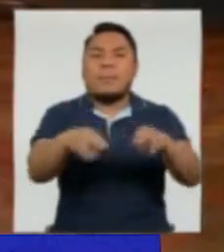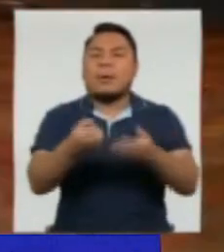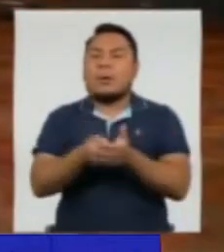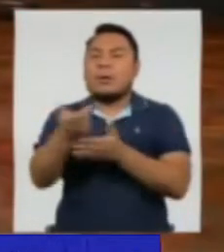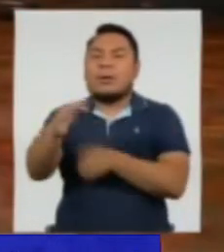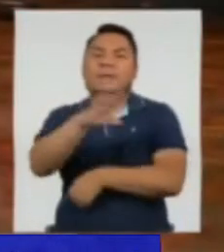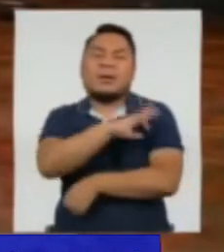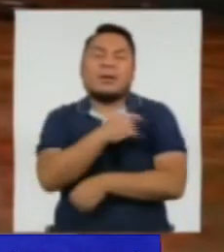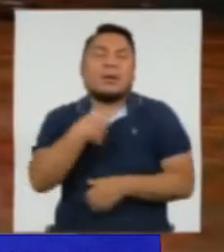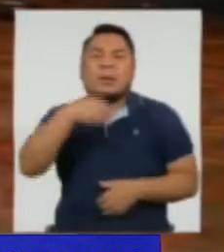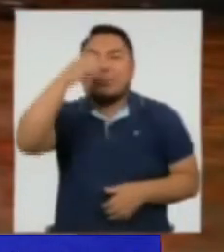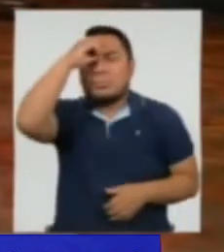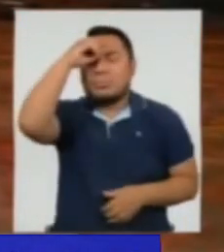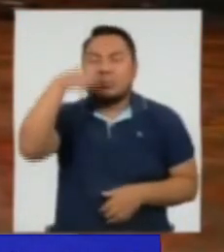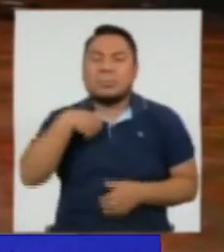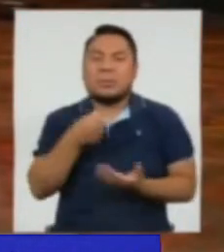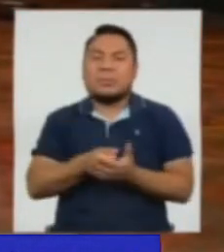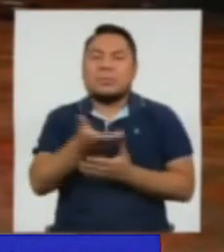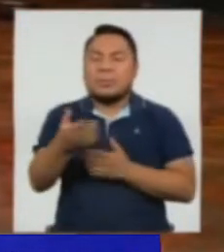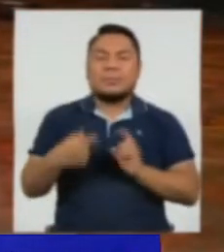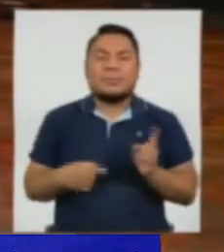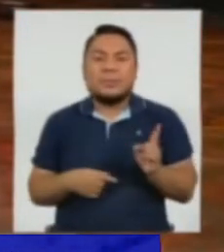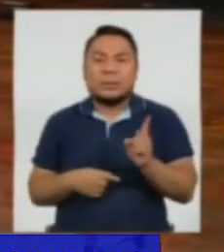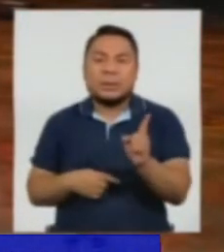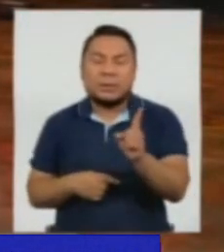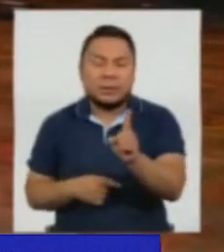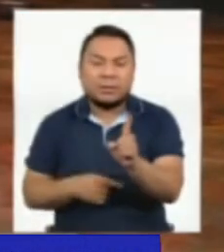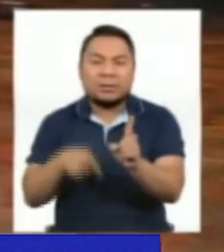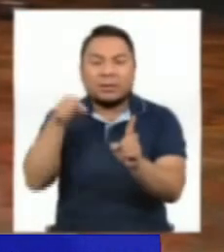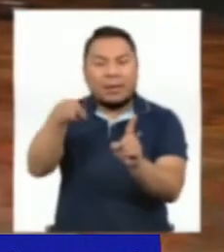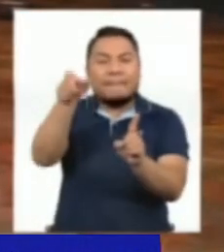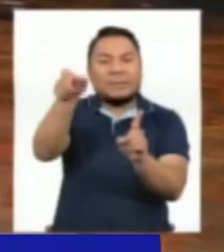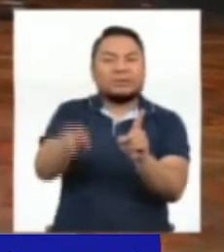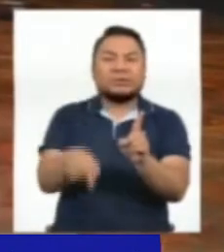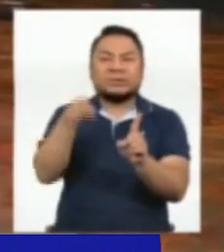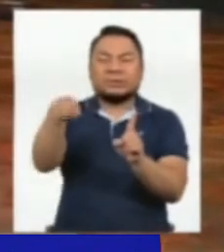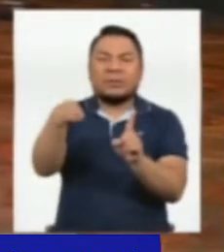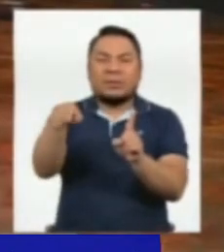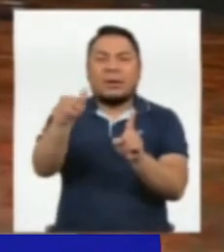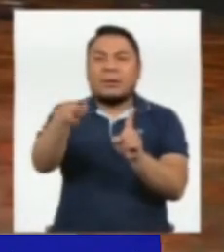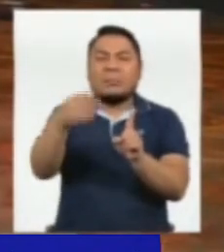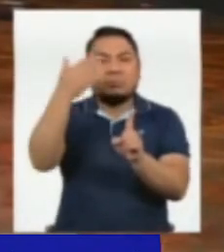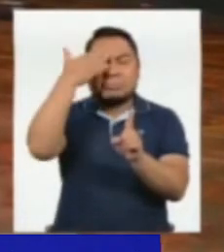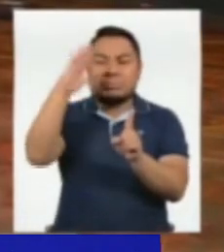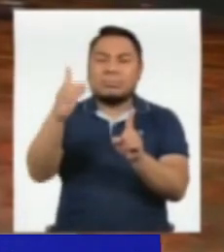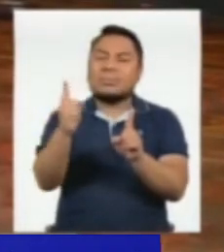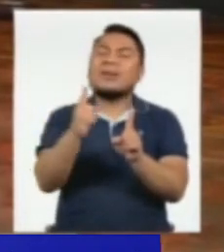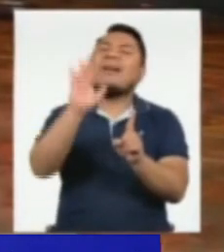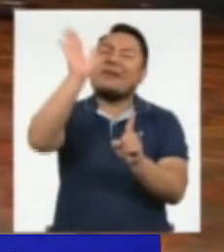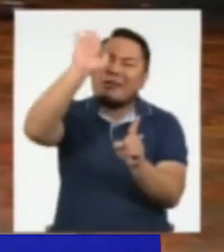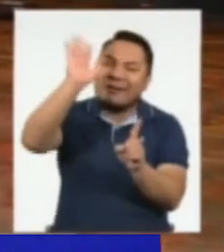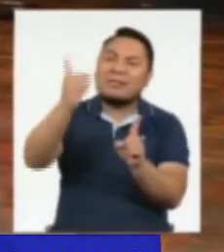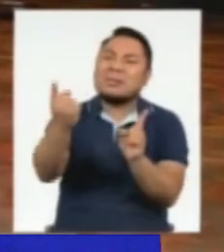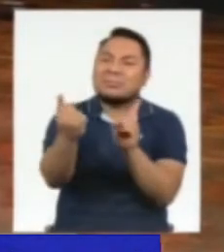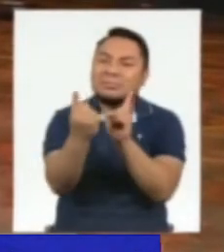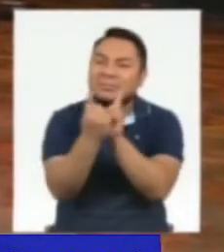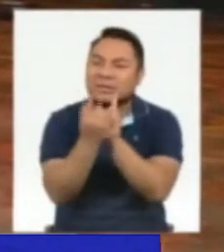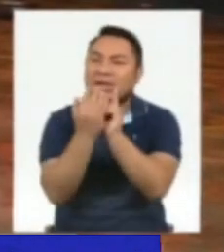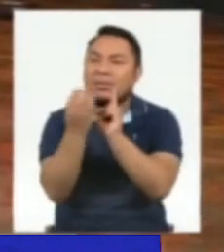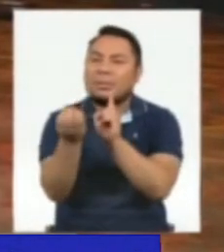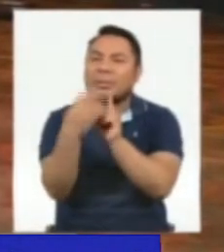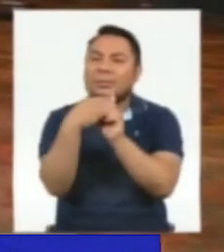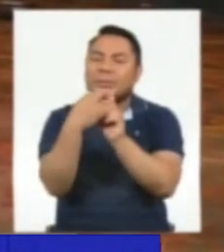farmacia y está llevando el virus y está contagiando a quien está en contacto con él por eso es lo